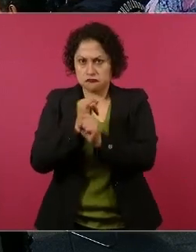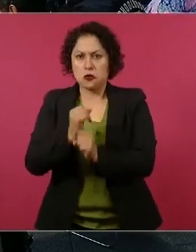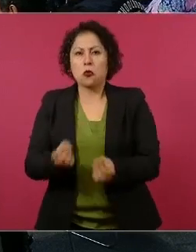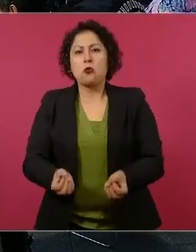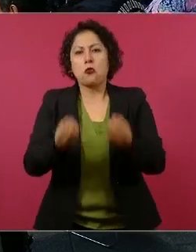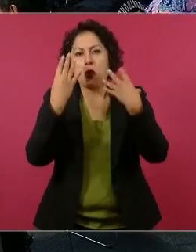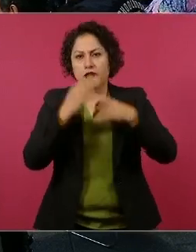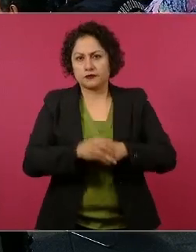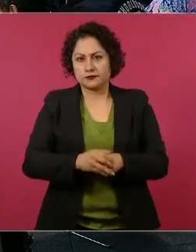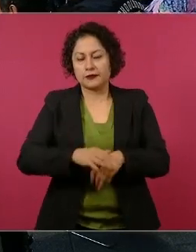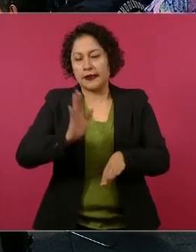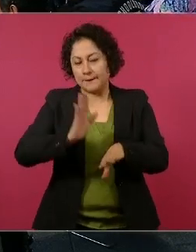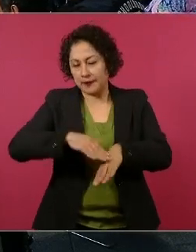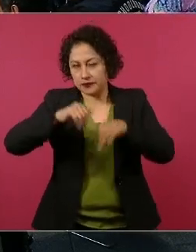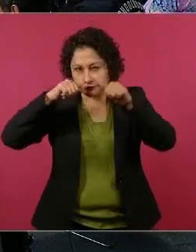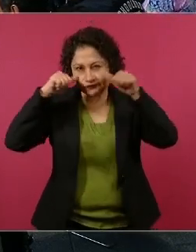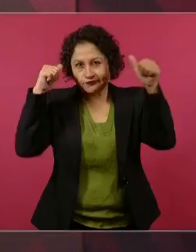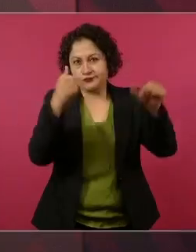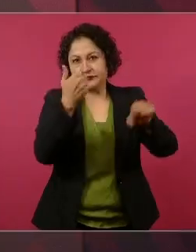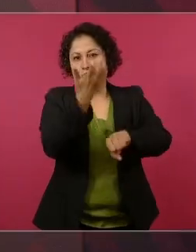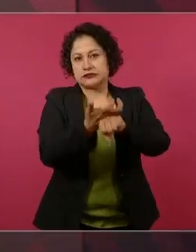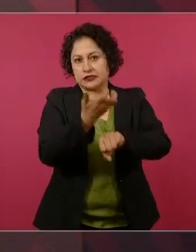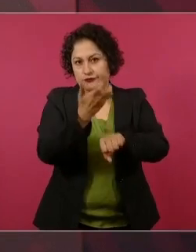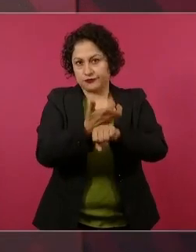Nos vamos a sorprender.